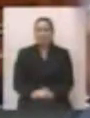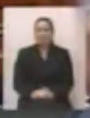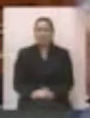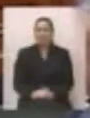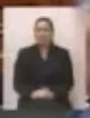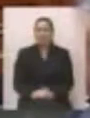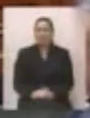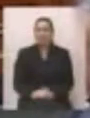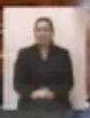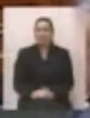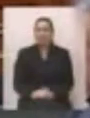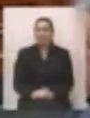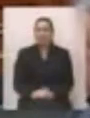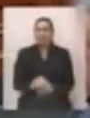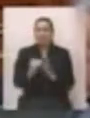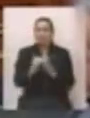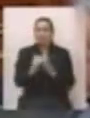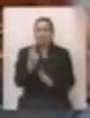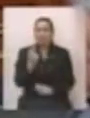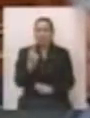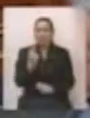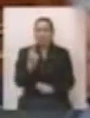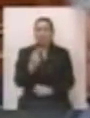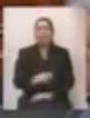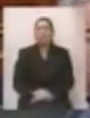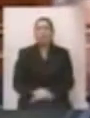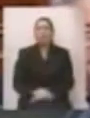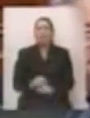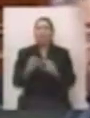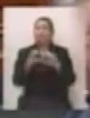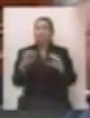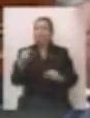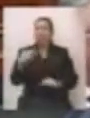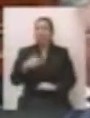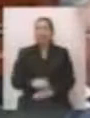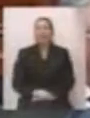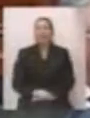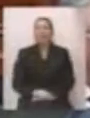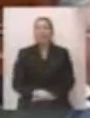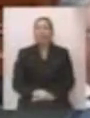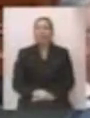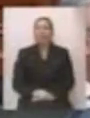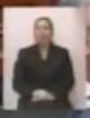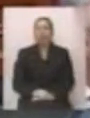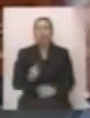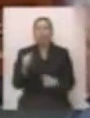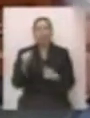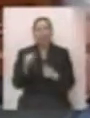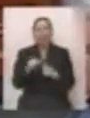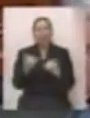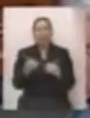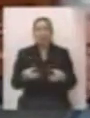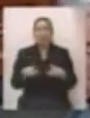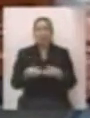está referido al artículo 2 en el párrafo tercero, donde el objetivo de